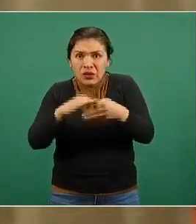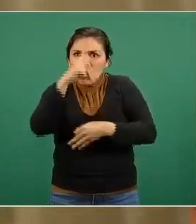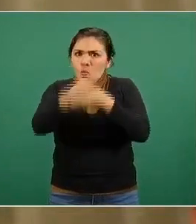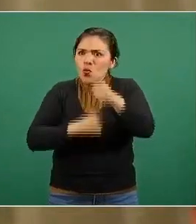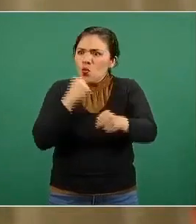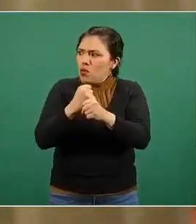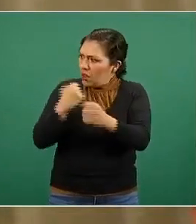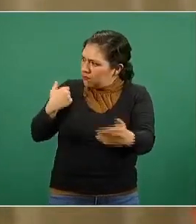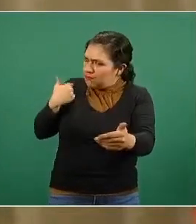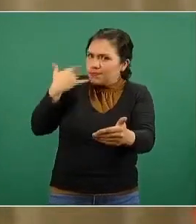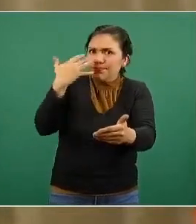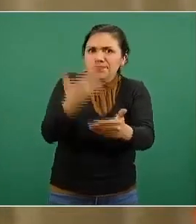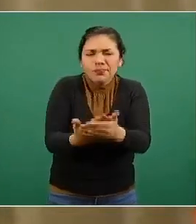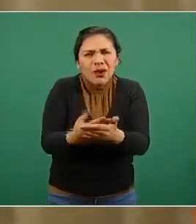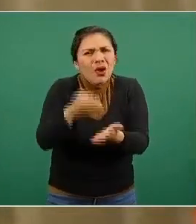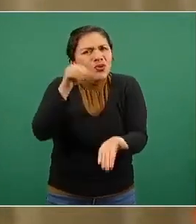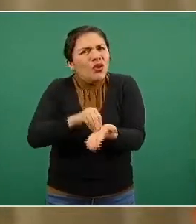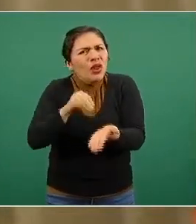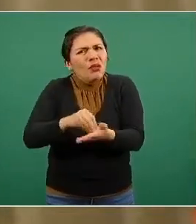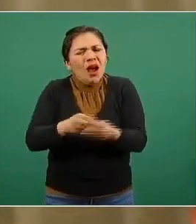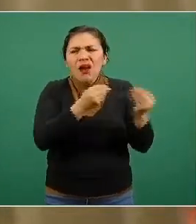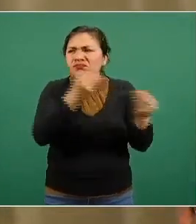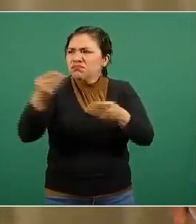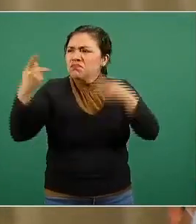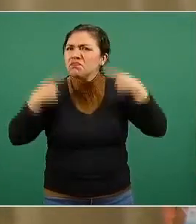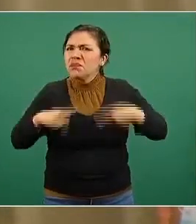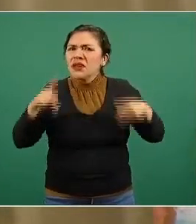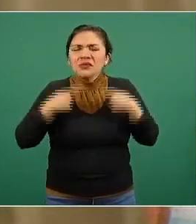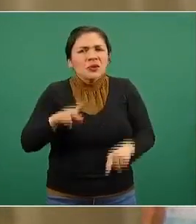año de la pandemia y todavía siguen sin